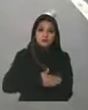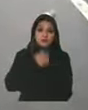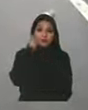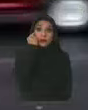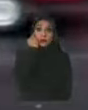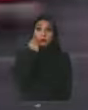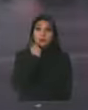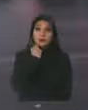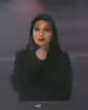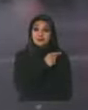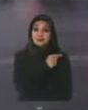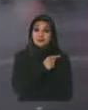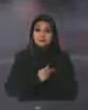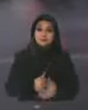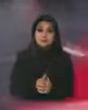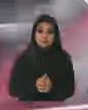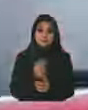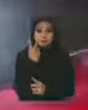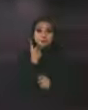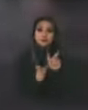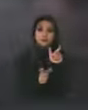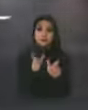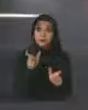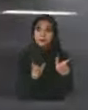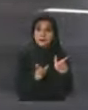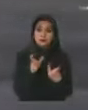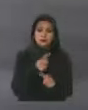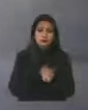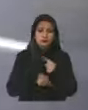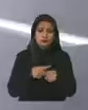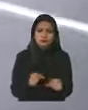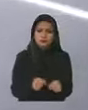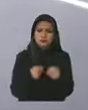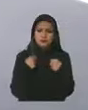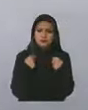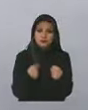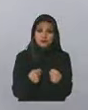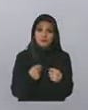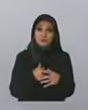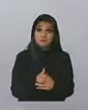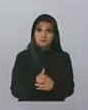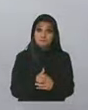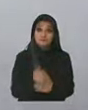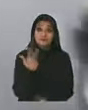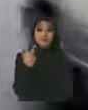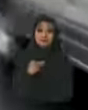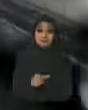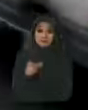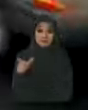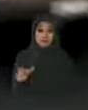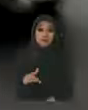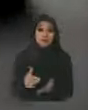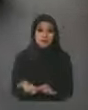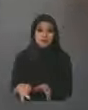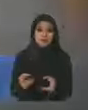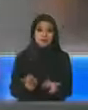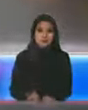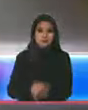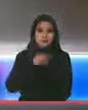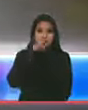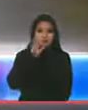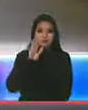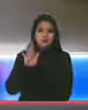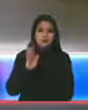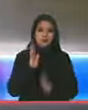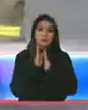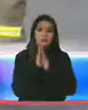este trágico suceso, dos personas presentan graves heridas. Entre las víctimas se encuentra un niño. Las autoridades hacen un llamado a la ciudadanía,